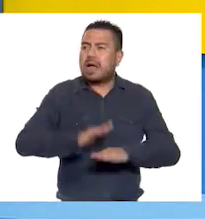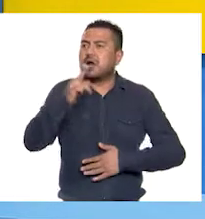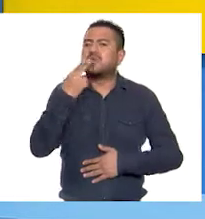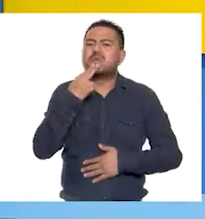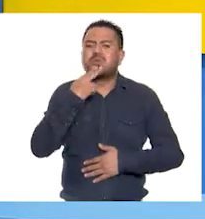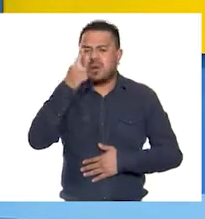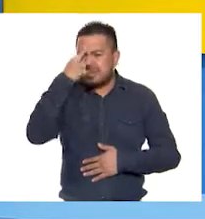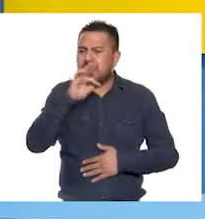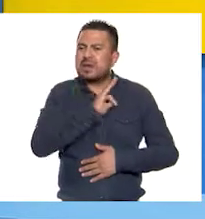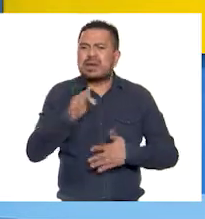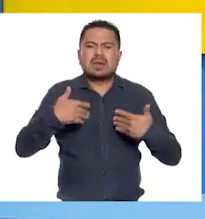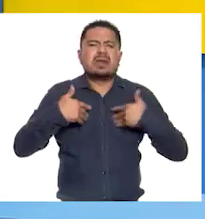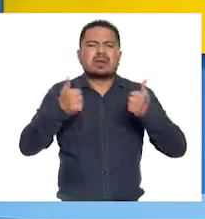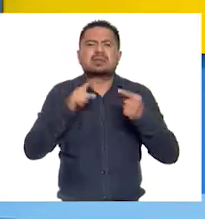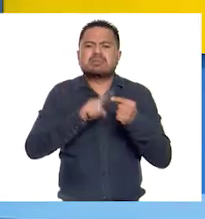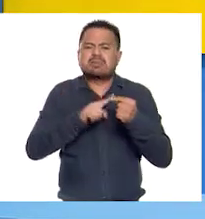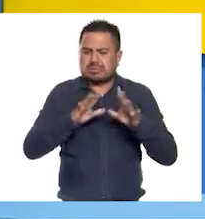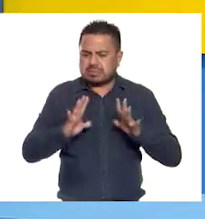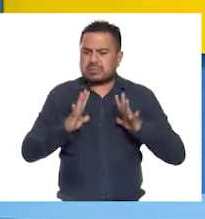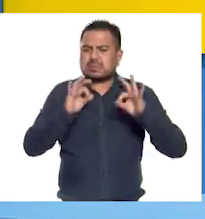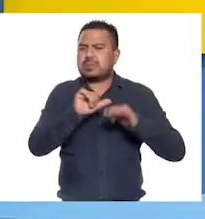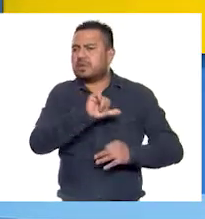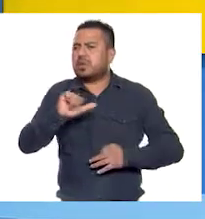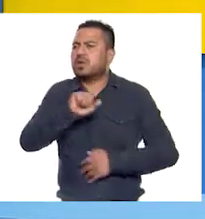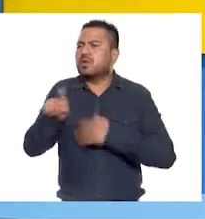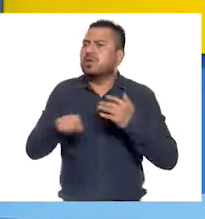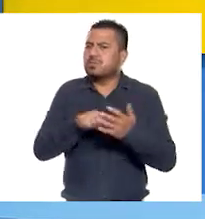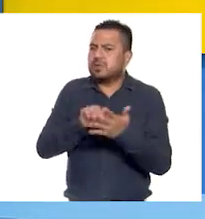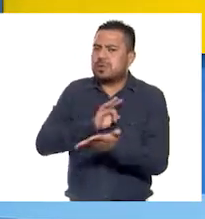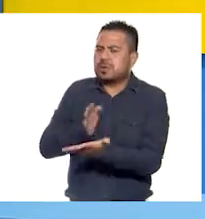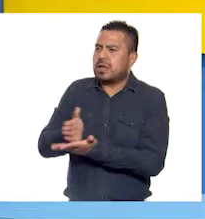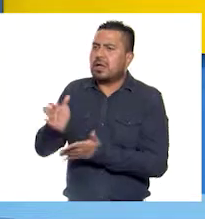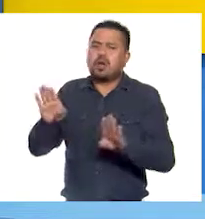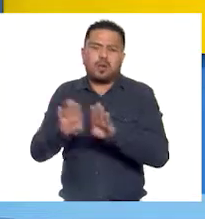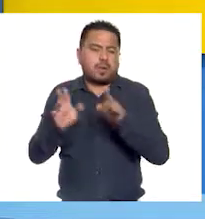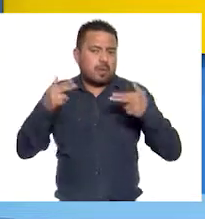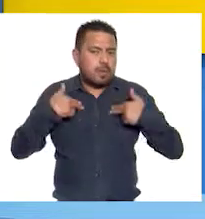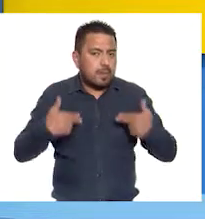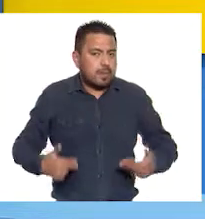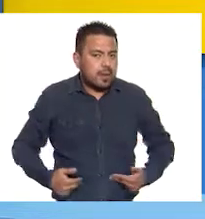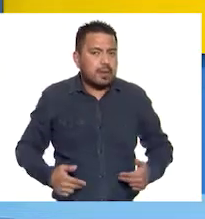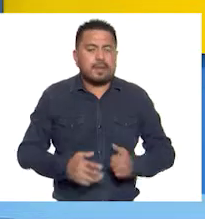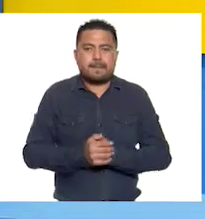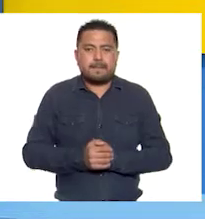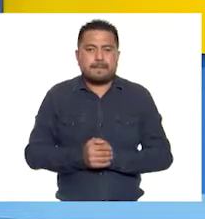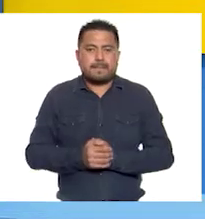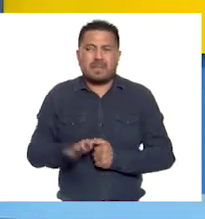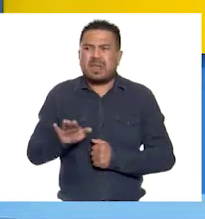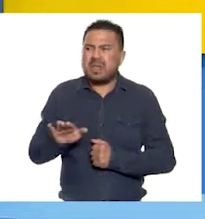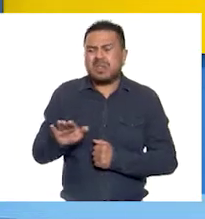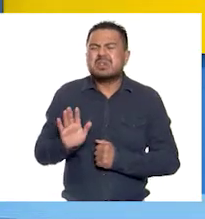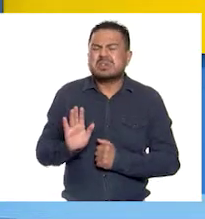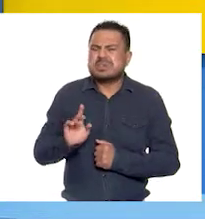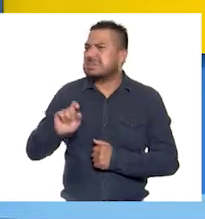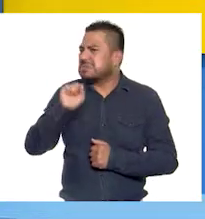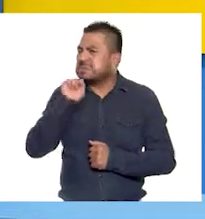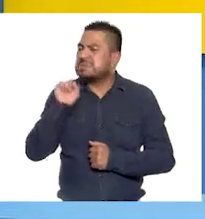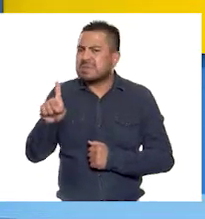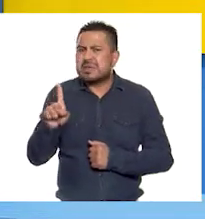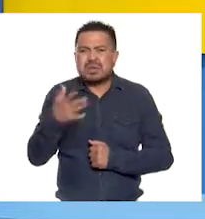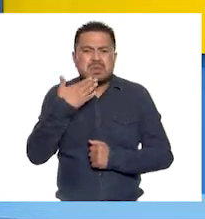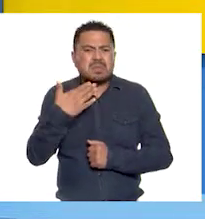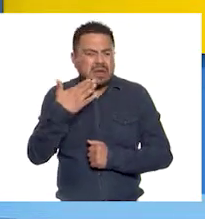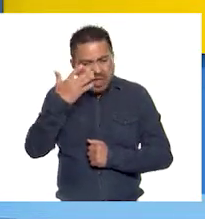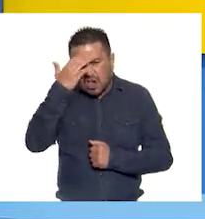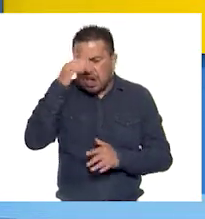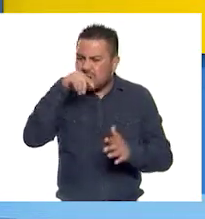para entender de dónde venimos y hacia dónde podemos dirigirnos como humanidad. ¿Sabes, Vero? Justamente también es bueno